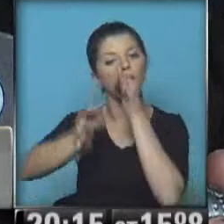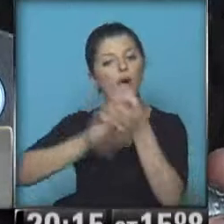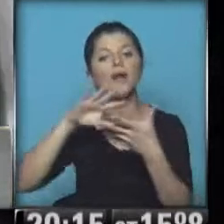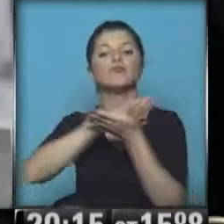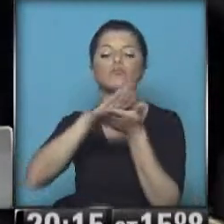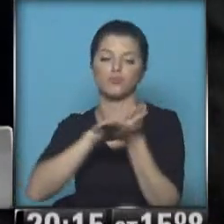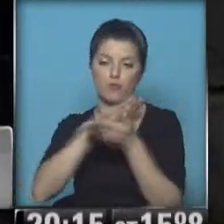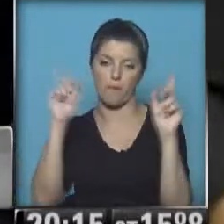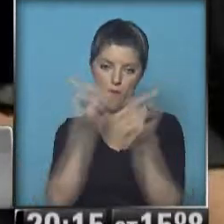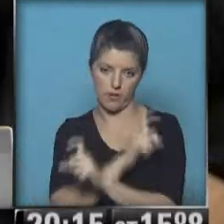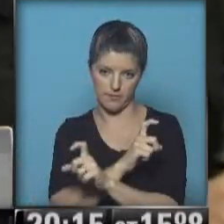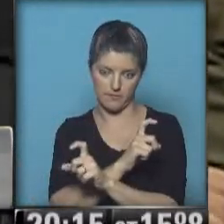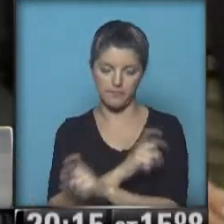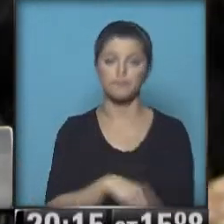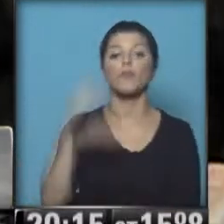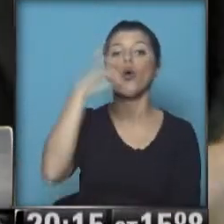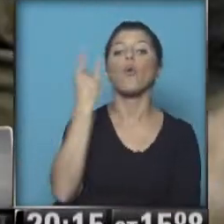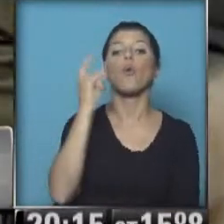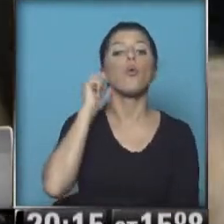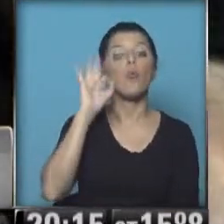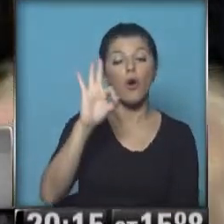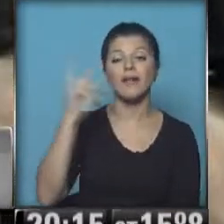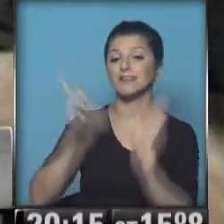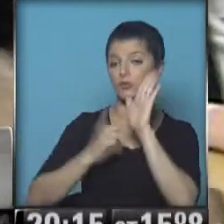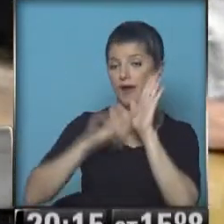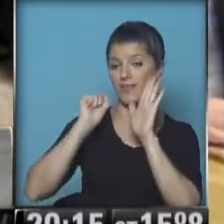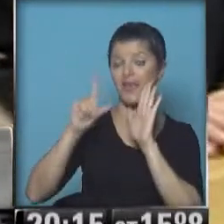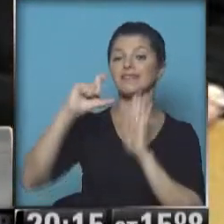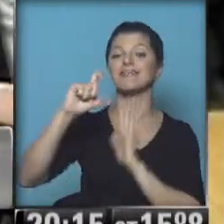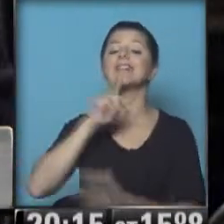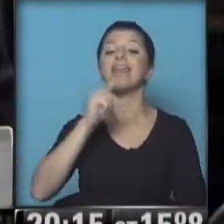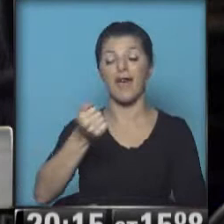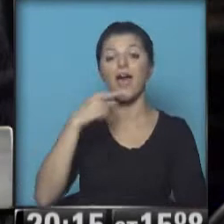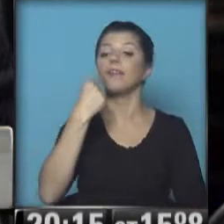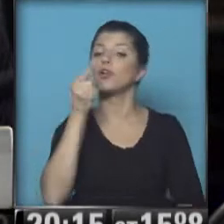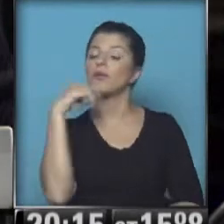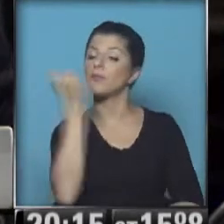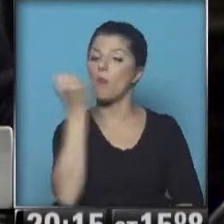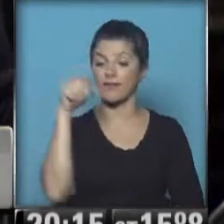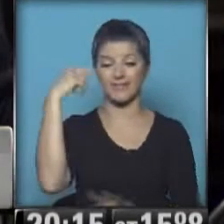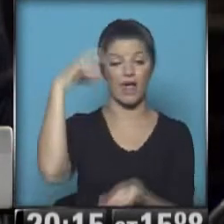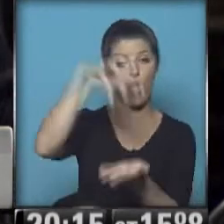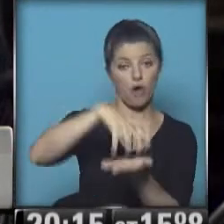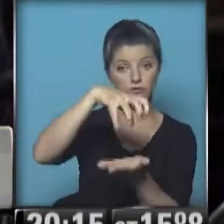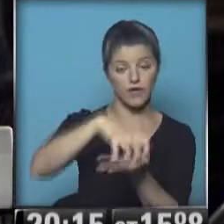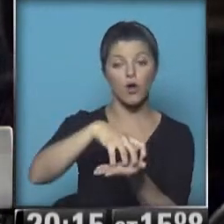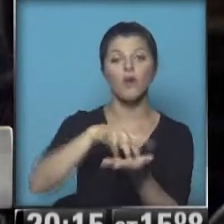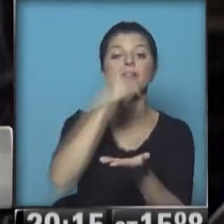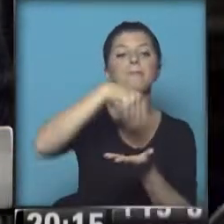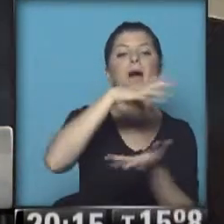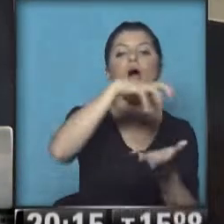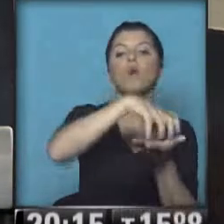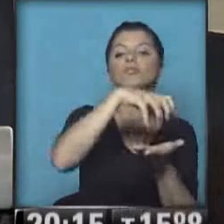para todos. Hugo Yasky, titular de la CTA, destacó la incorporación al Consejo del Observatorio del